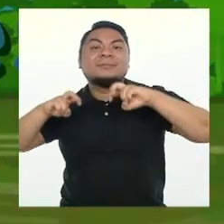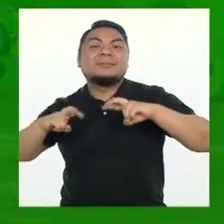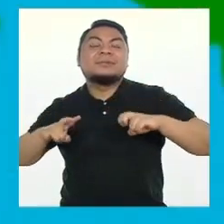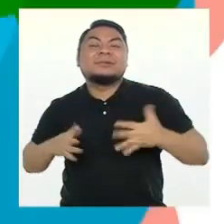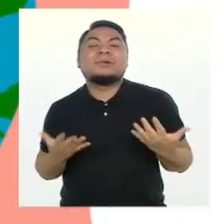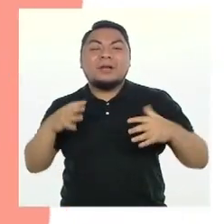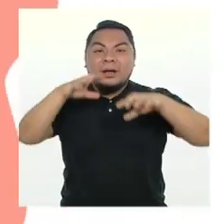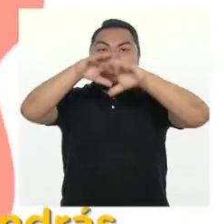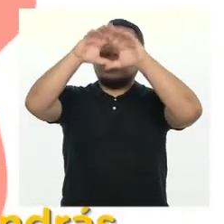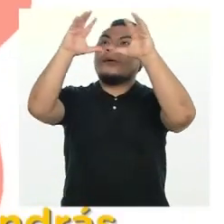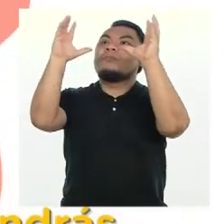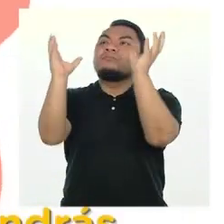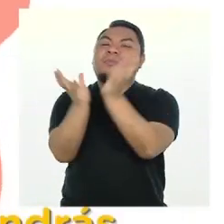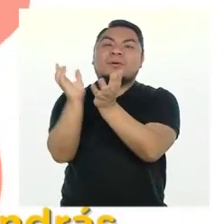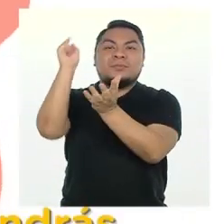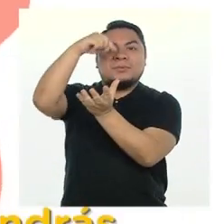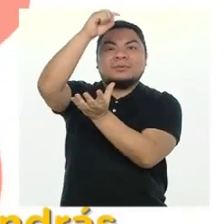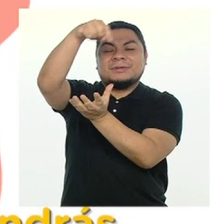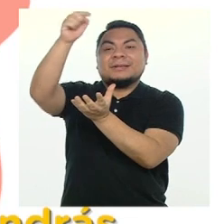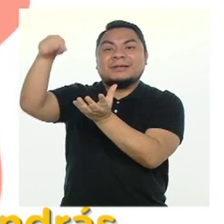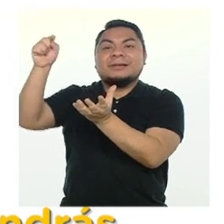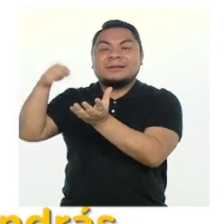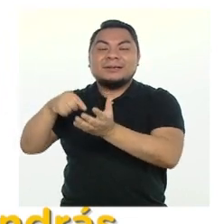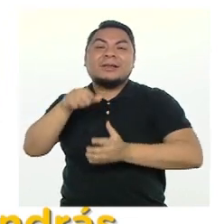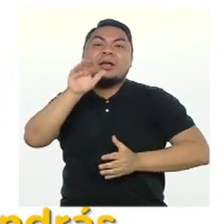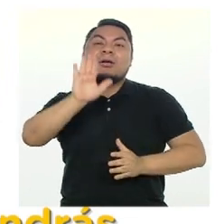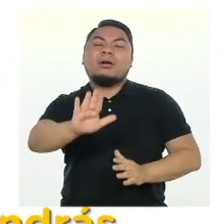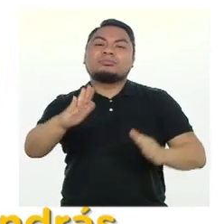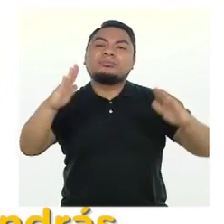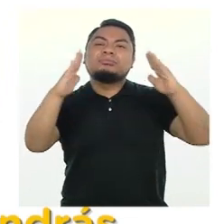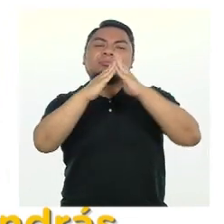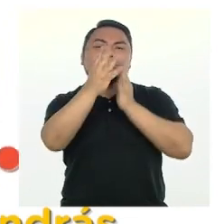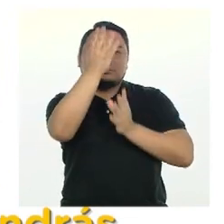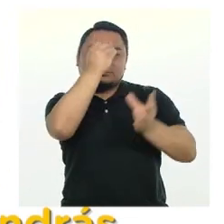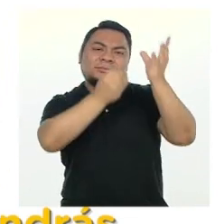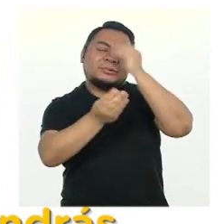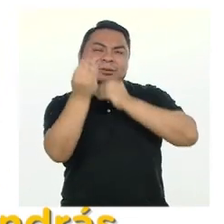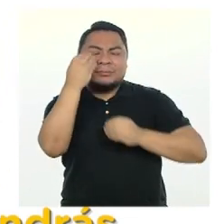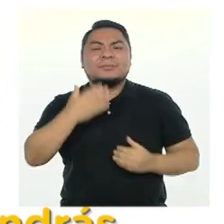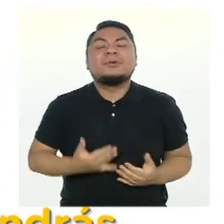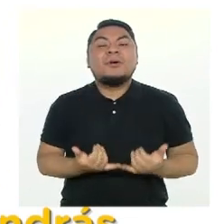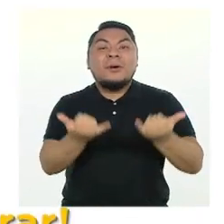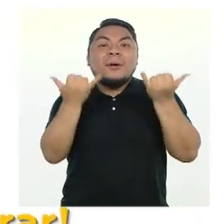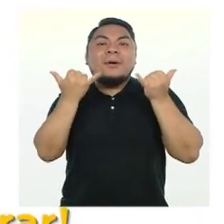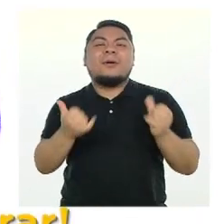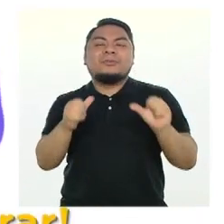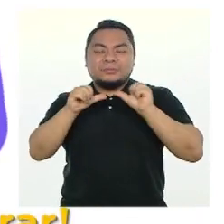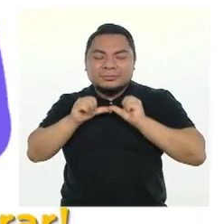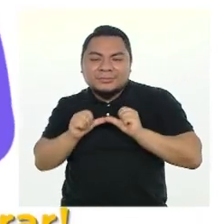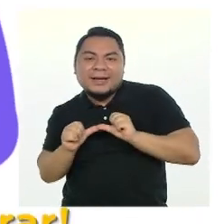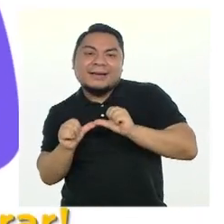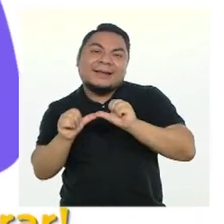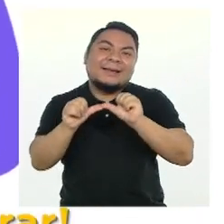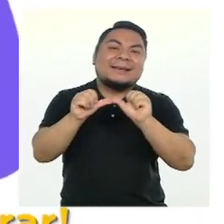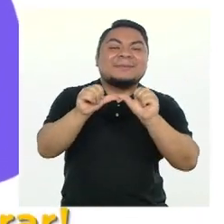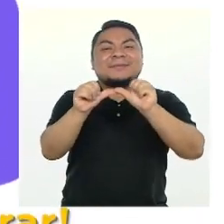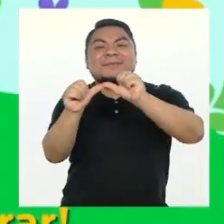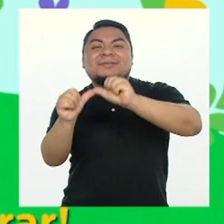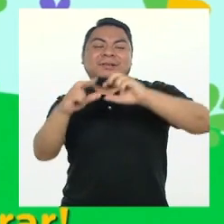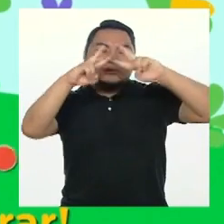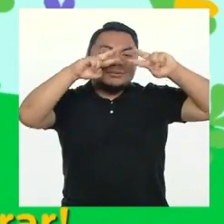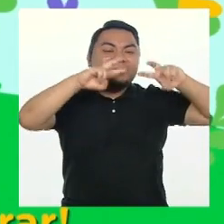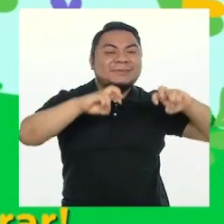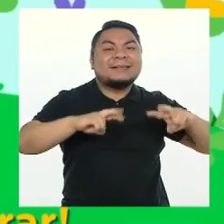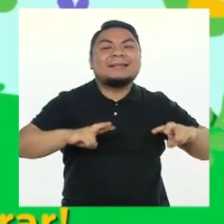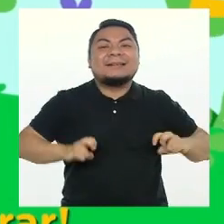Jesús. El mundo entero en casa tú tendrás. Hoy no